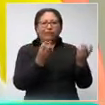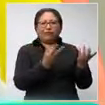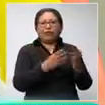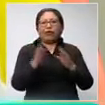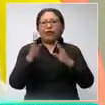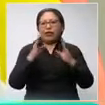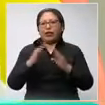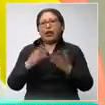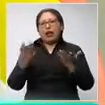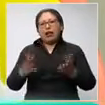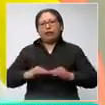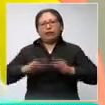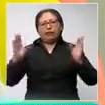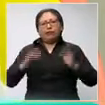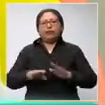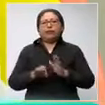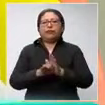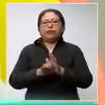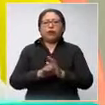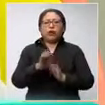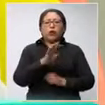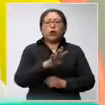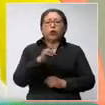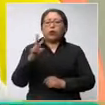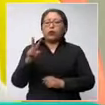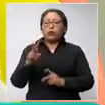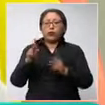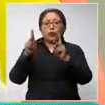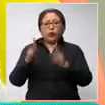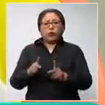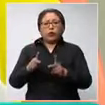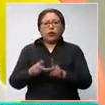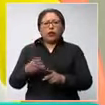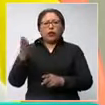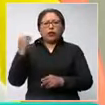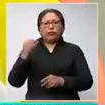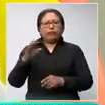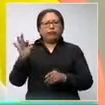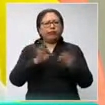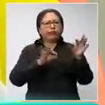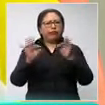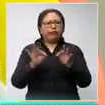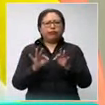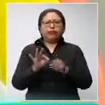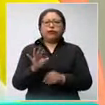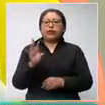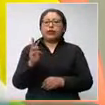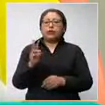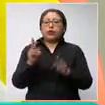redes sociales. De 42 personas que se pretendía elegir en el Tribunal Supremo, se ha elegido a 6.